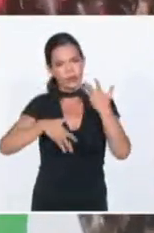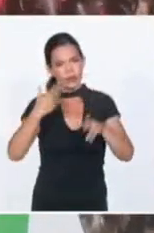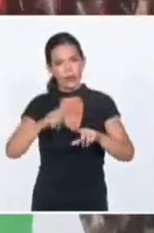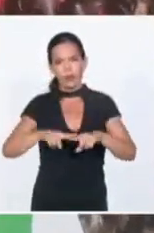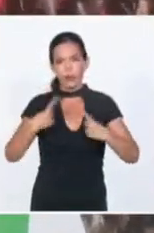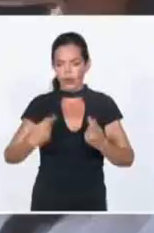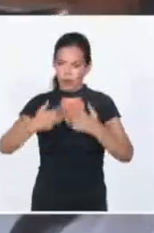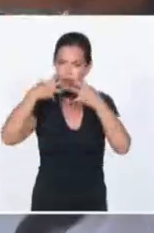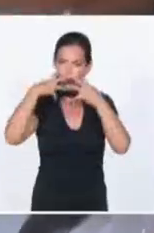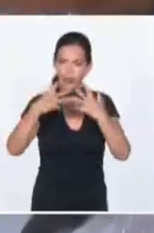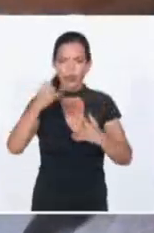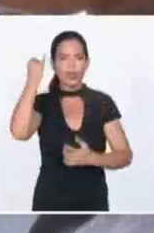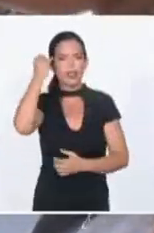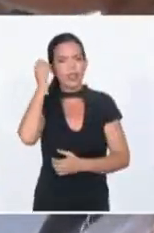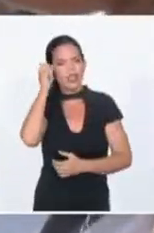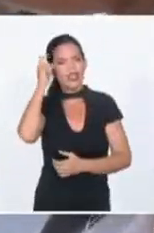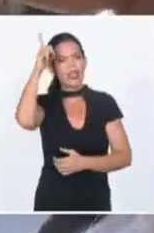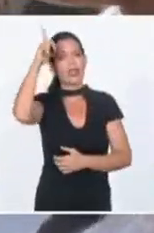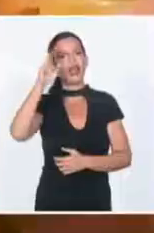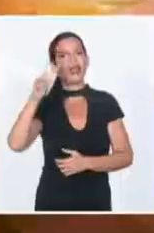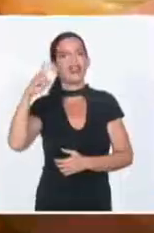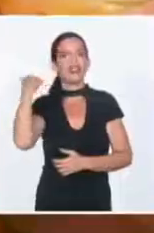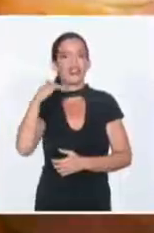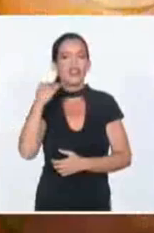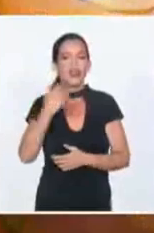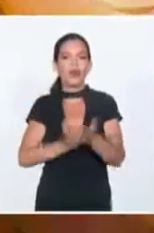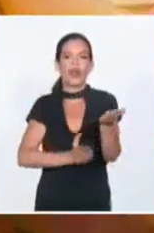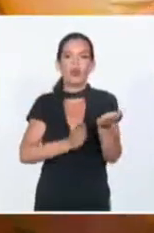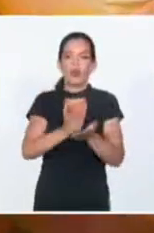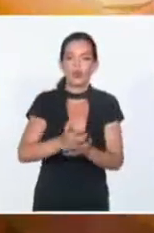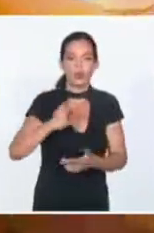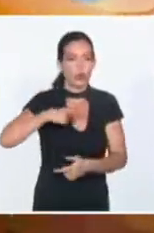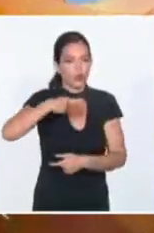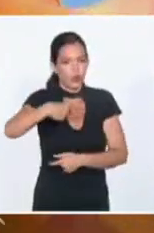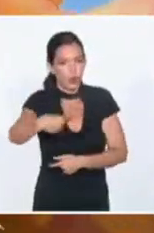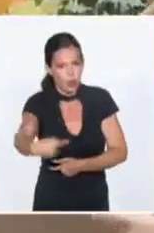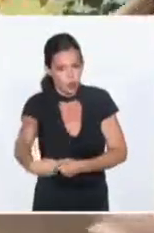de Vilma Espín que se consolida en el quehacer de cada mujer